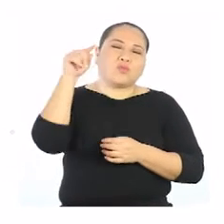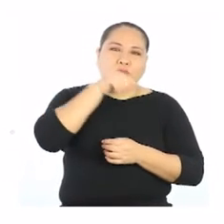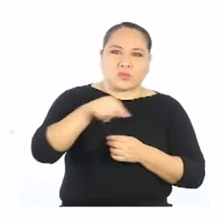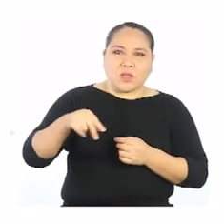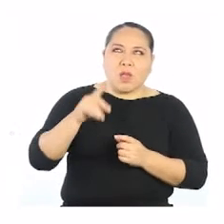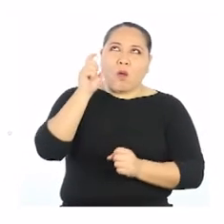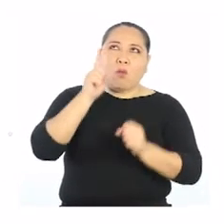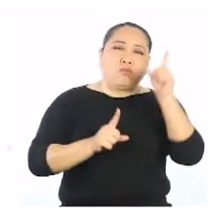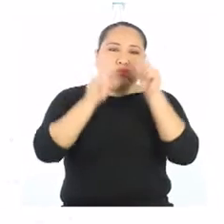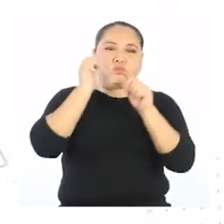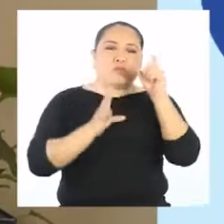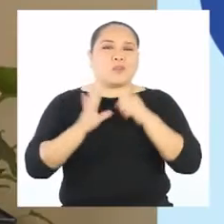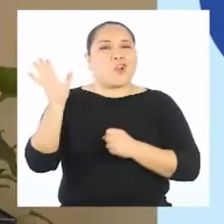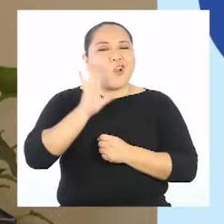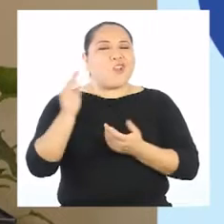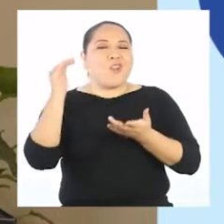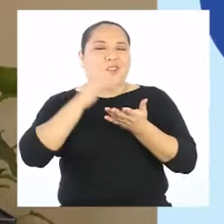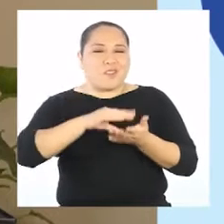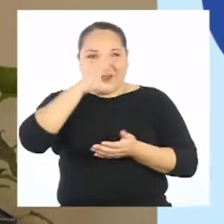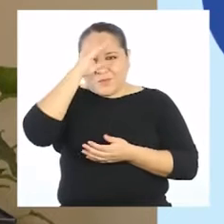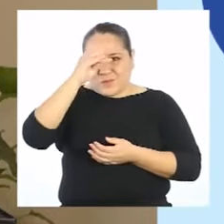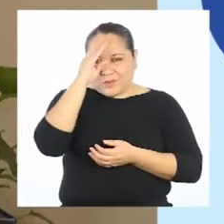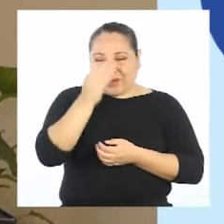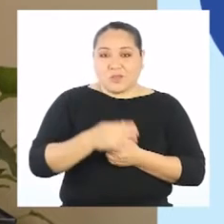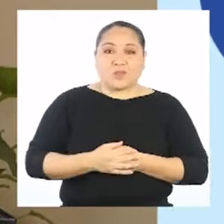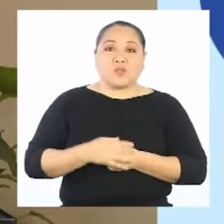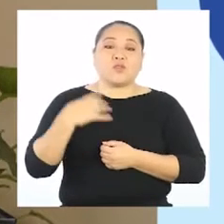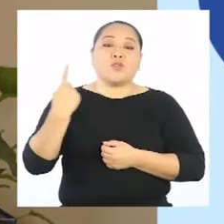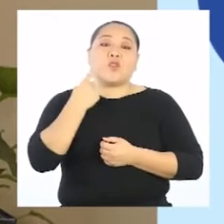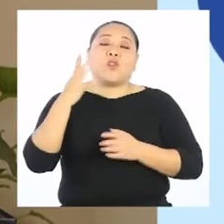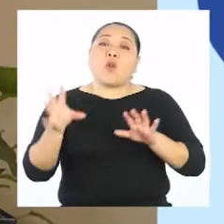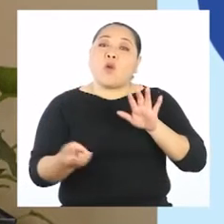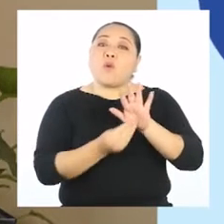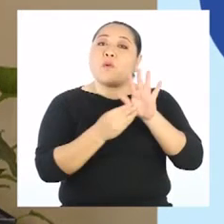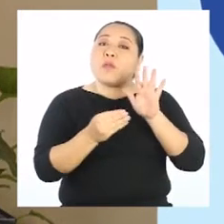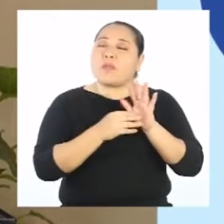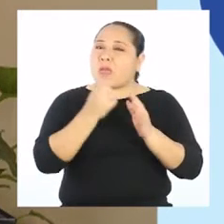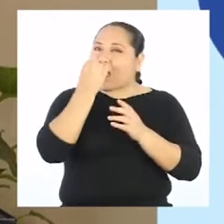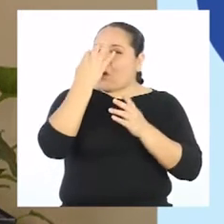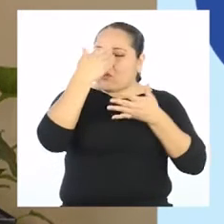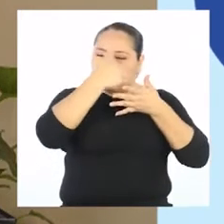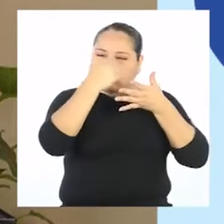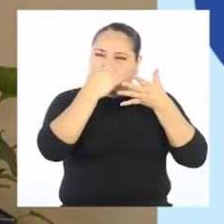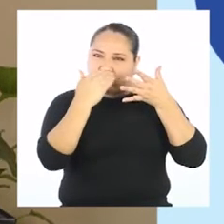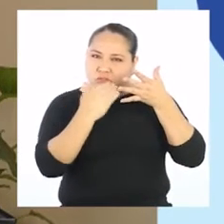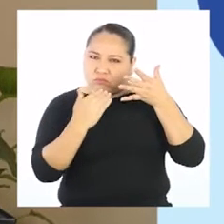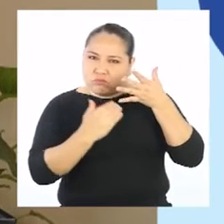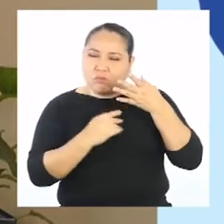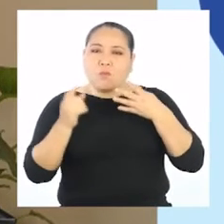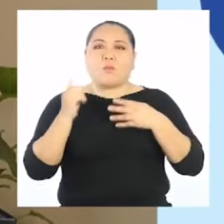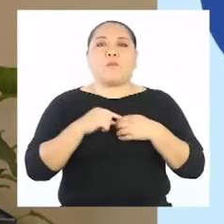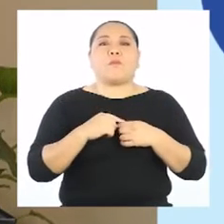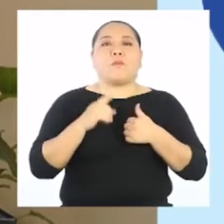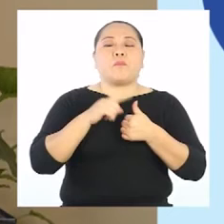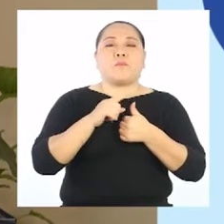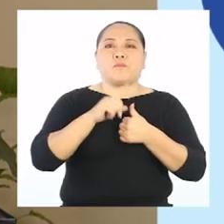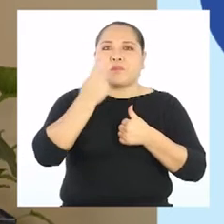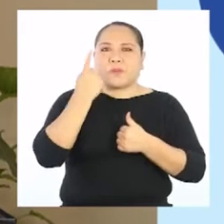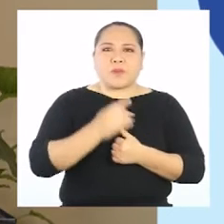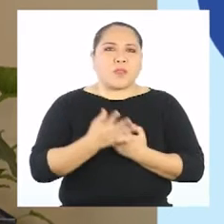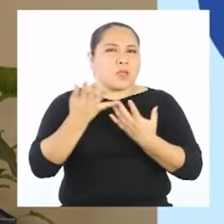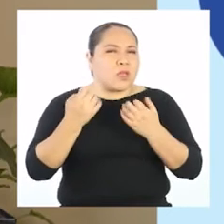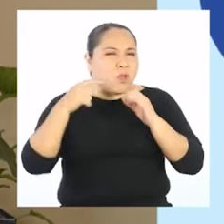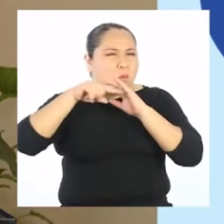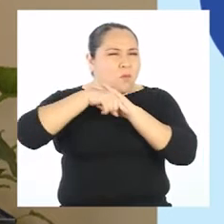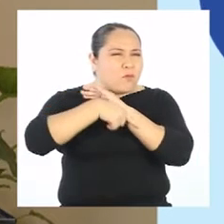contaminantes de la pirotecnia. Hola de nuevo, chicas y chicos. Solo quiero agregar algunos puntos. Primero,